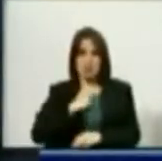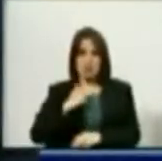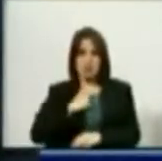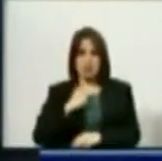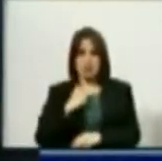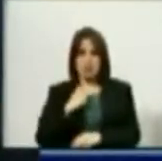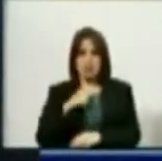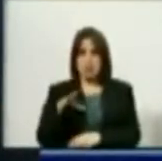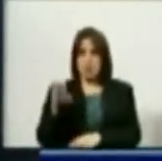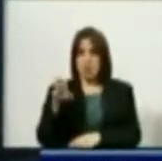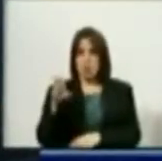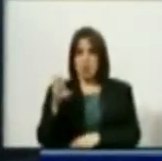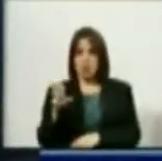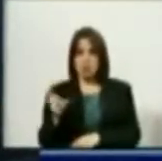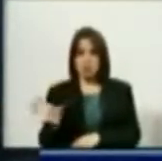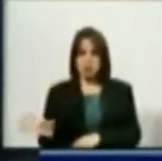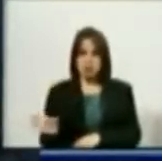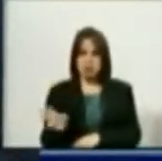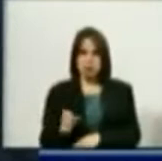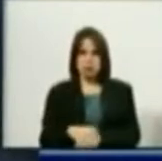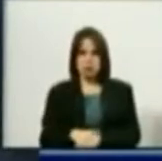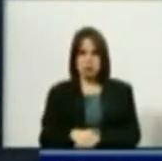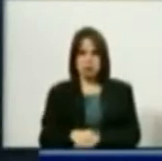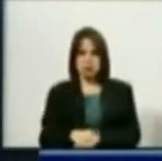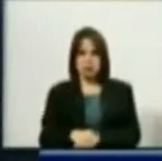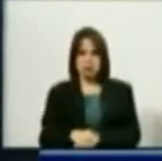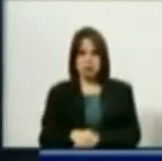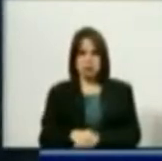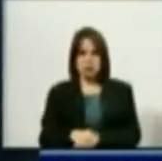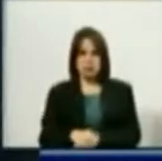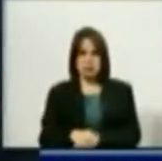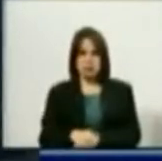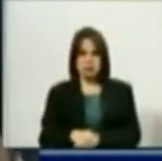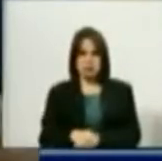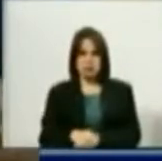coyunturas difíciles para bueno